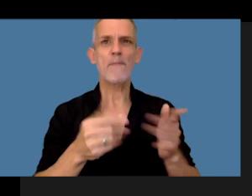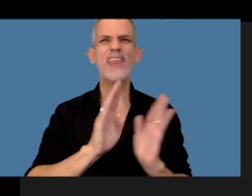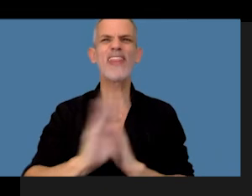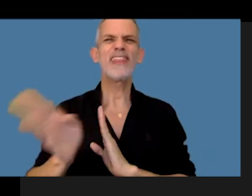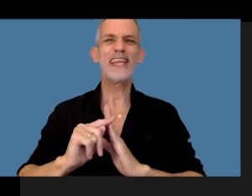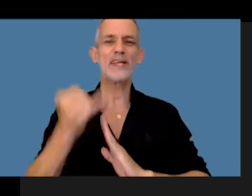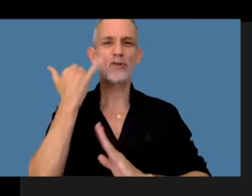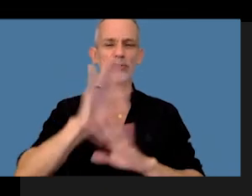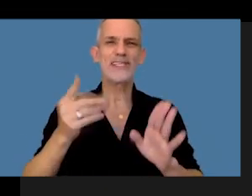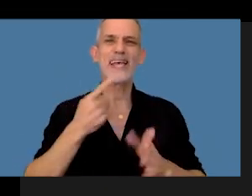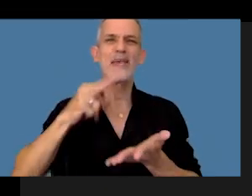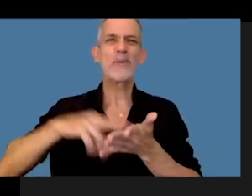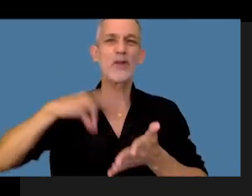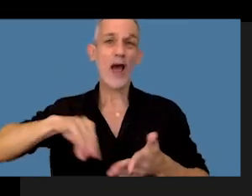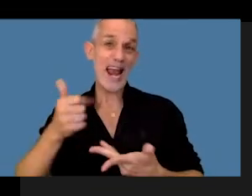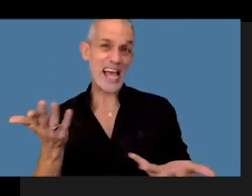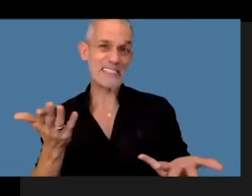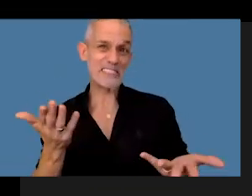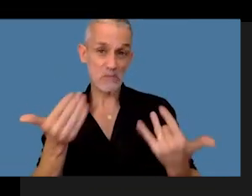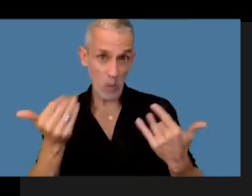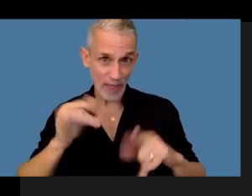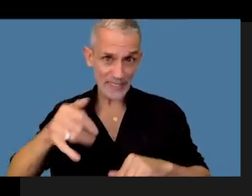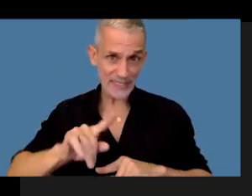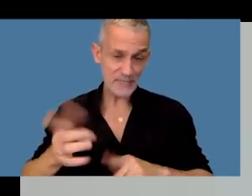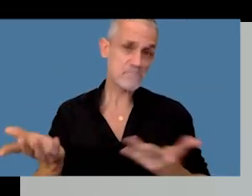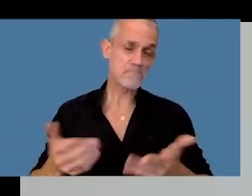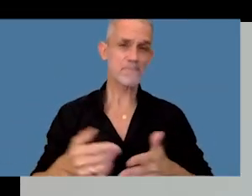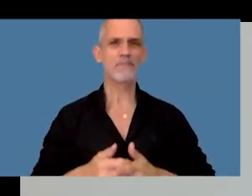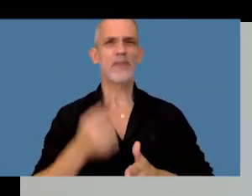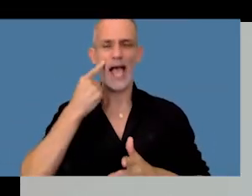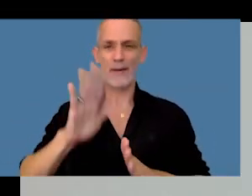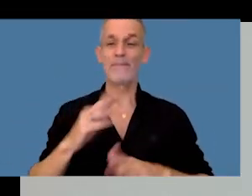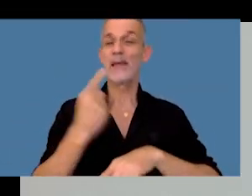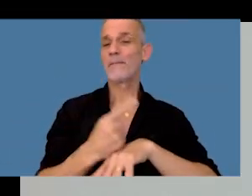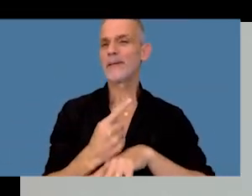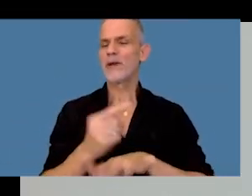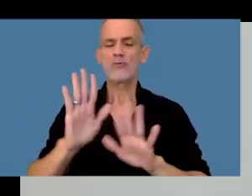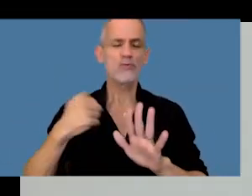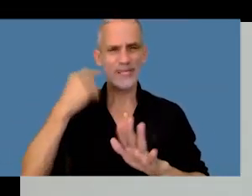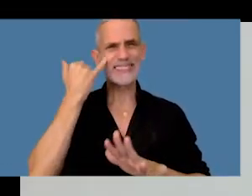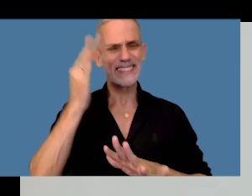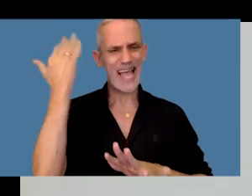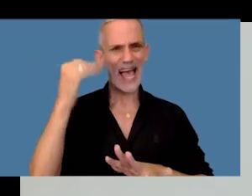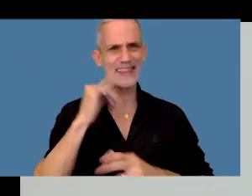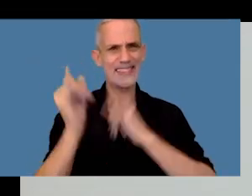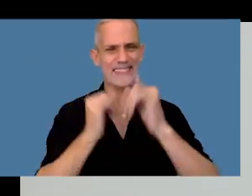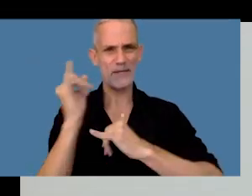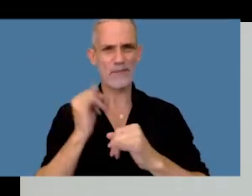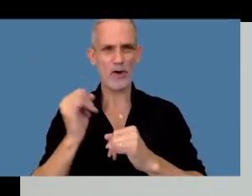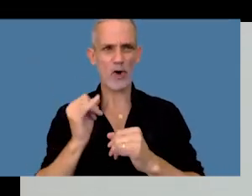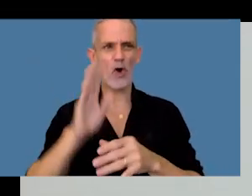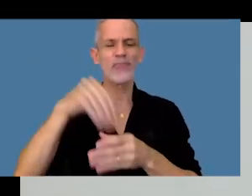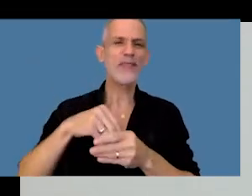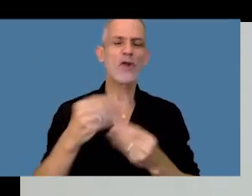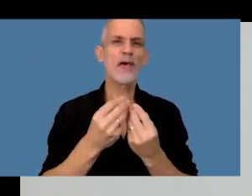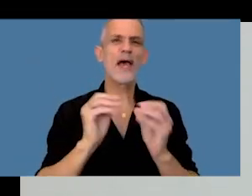el pago a cuenta en ganancia, si eso sería factible. A ver, en principio, y esto lo hemos visto también, o sea, dentro de